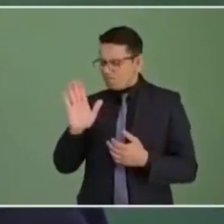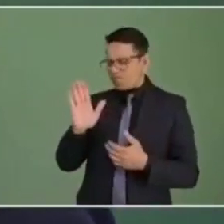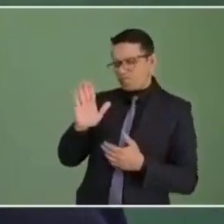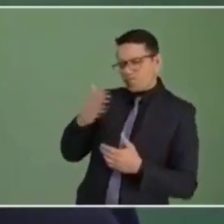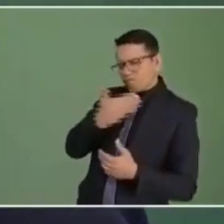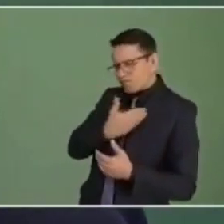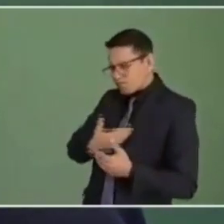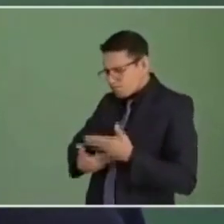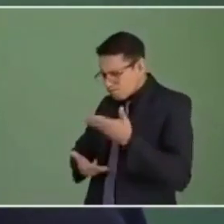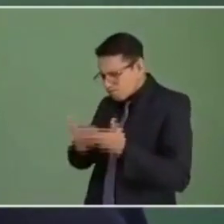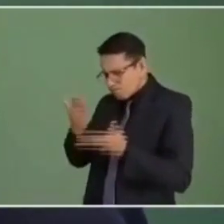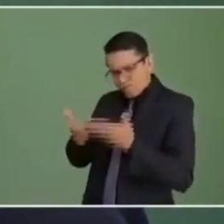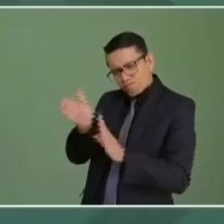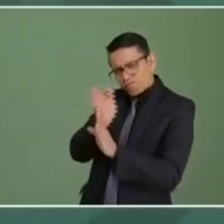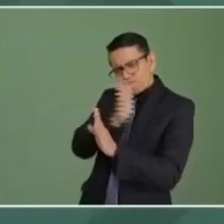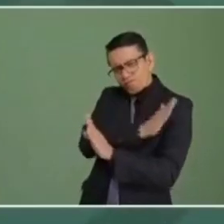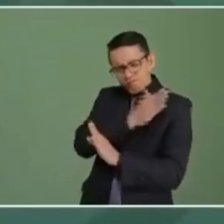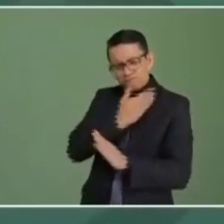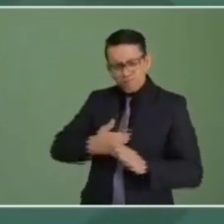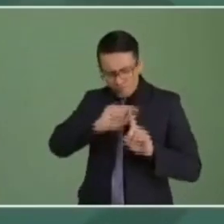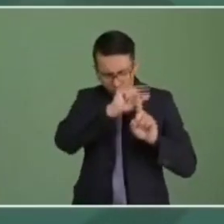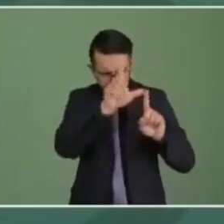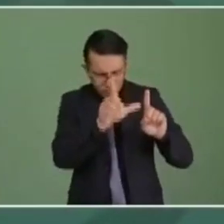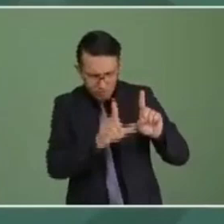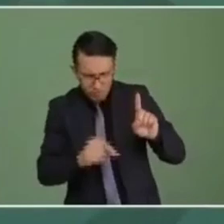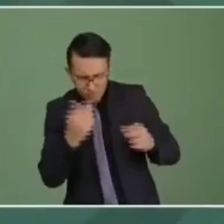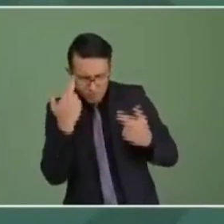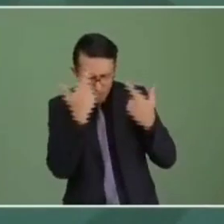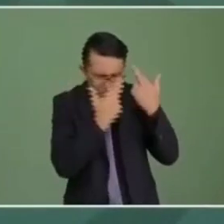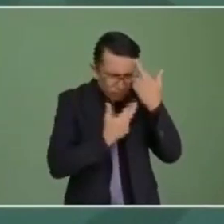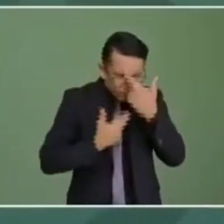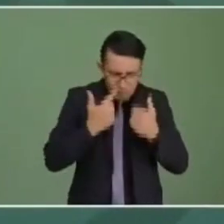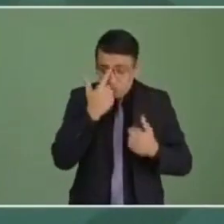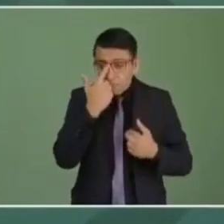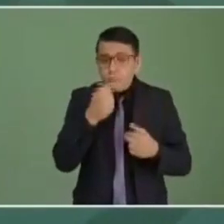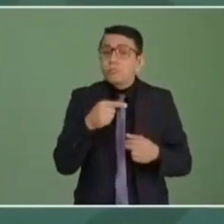de México, del periodo neoliberal,